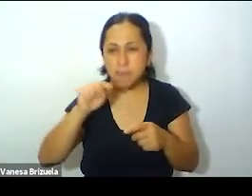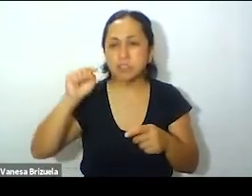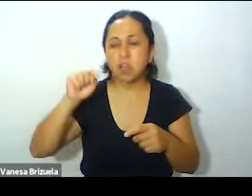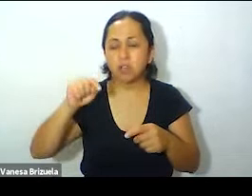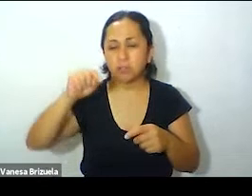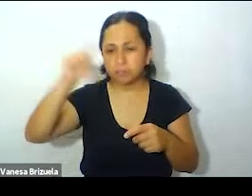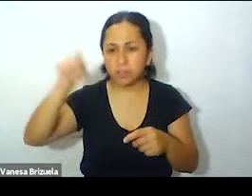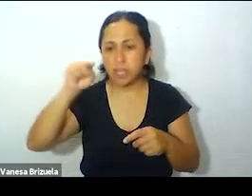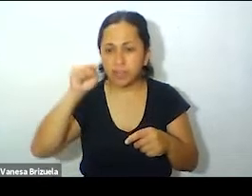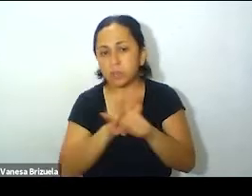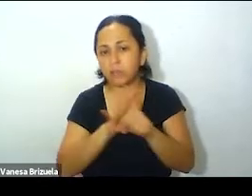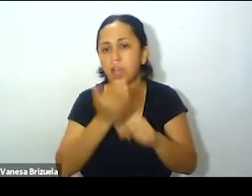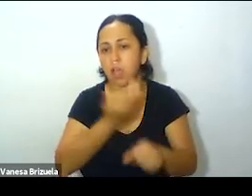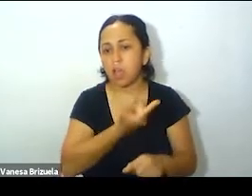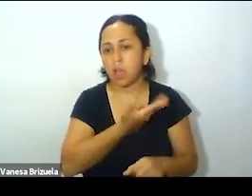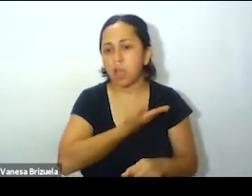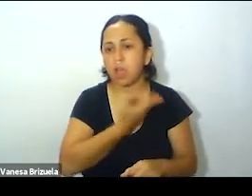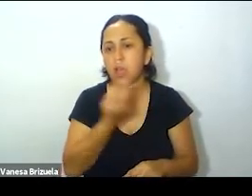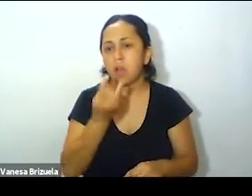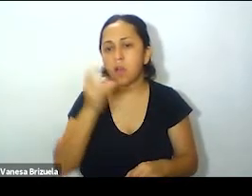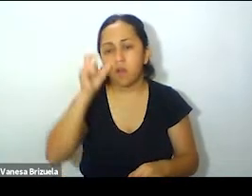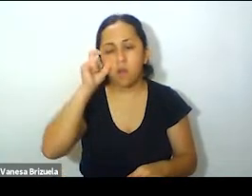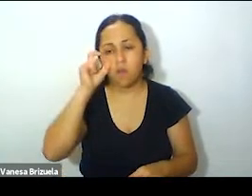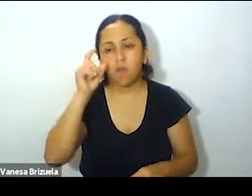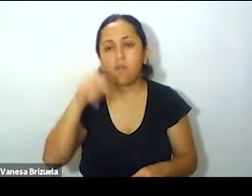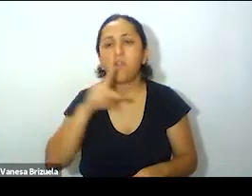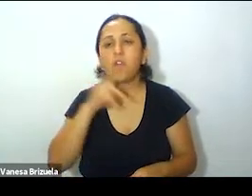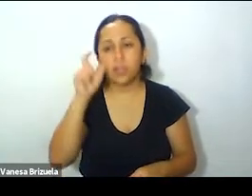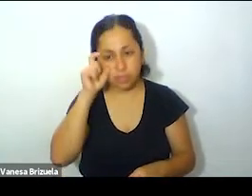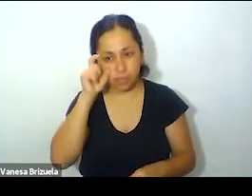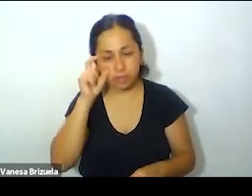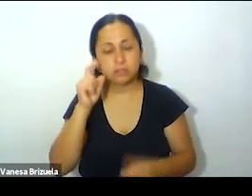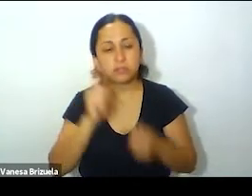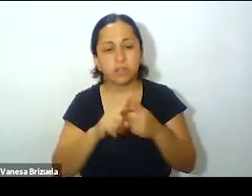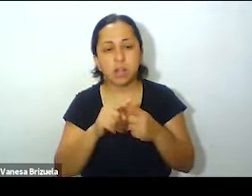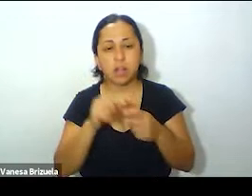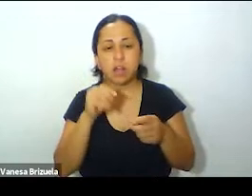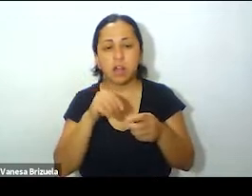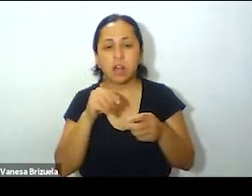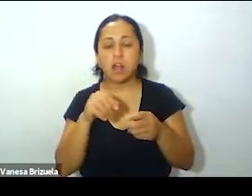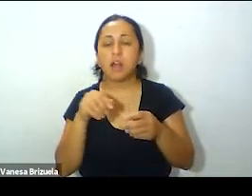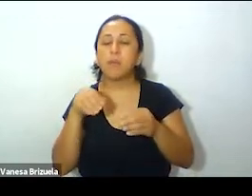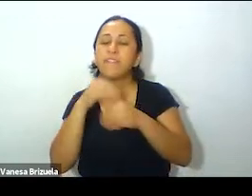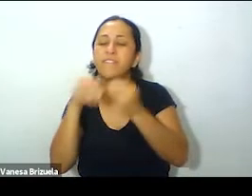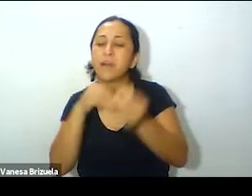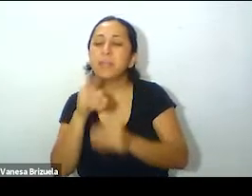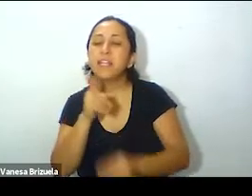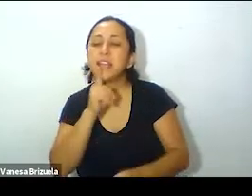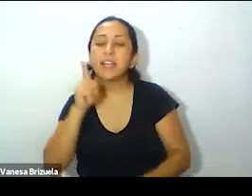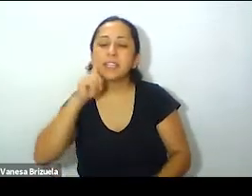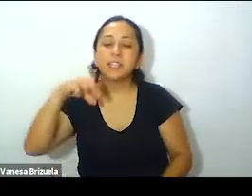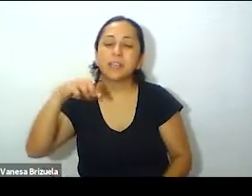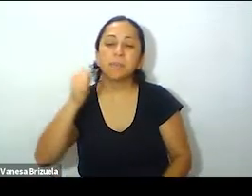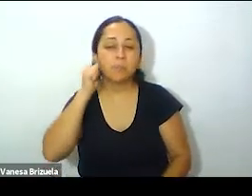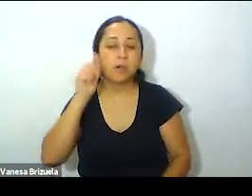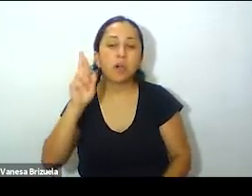exclamación, interrogación. Vemos que en una familia a veces está compuesta por varias fuentes